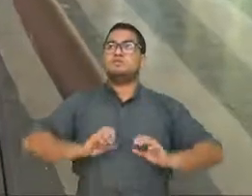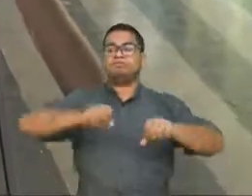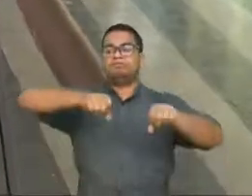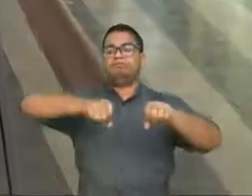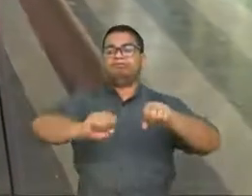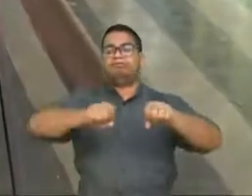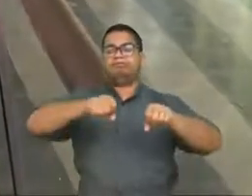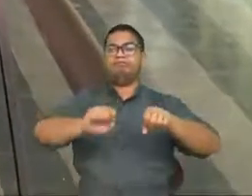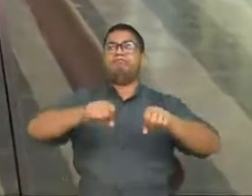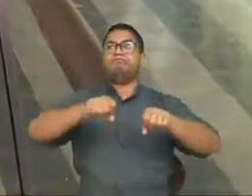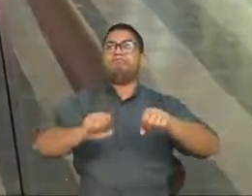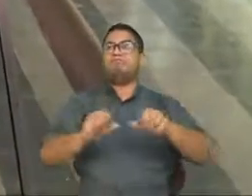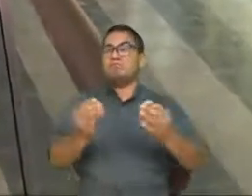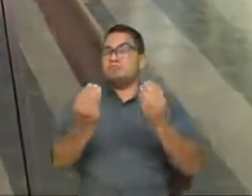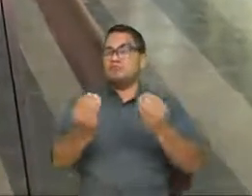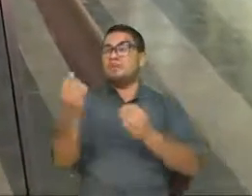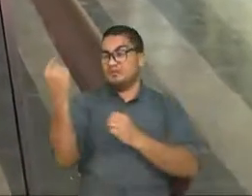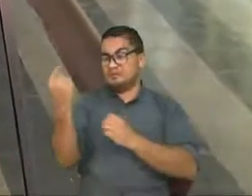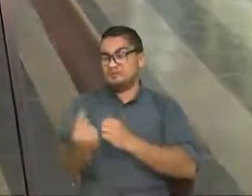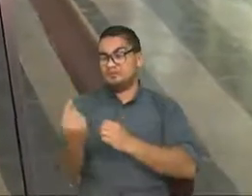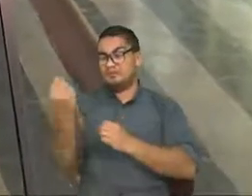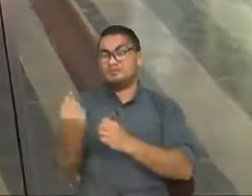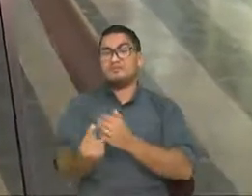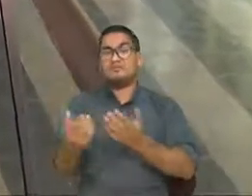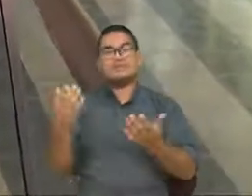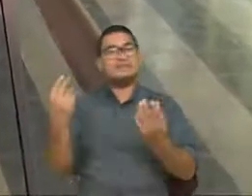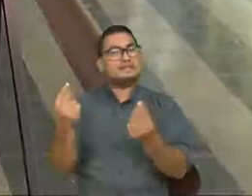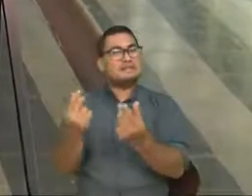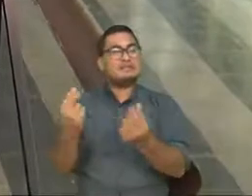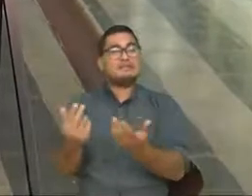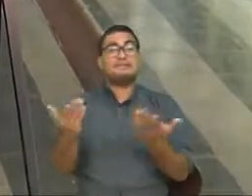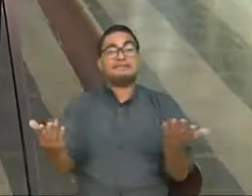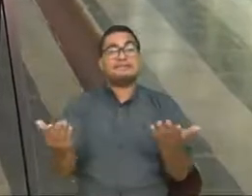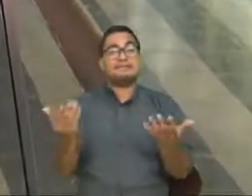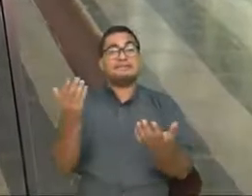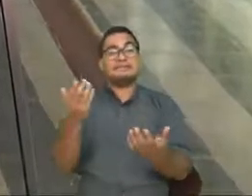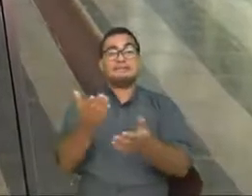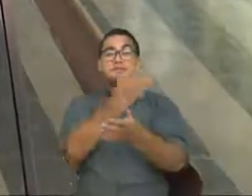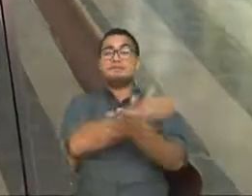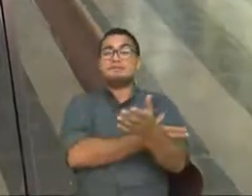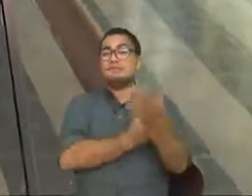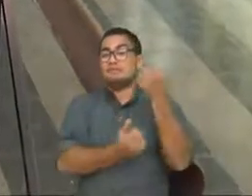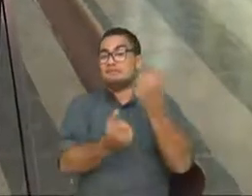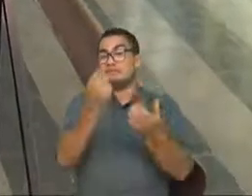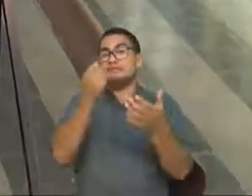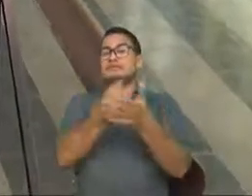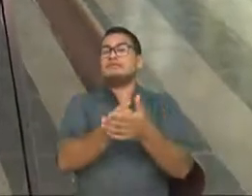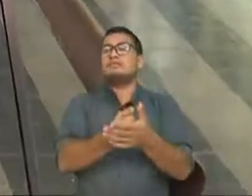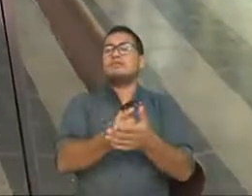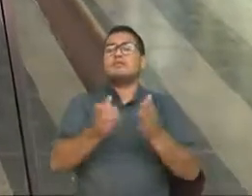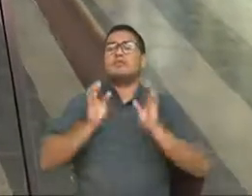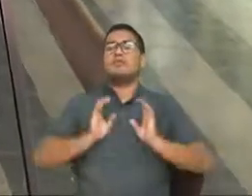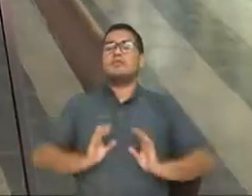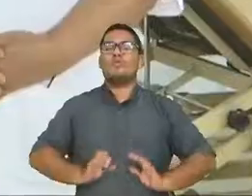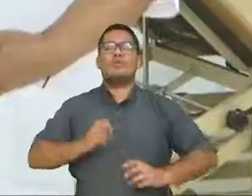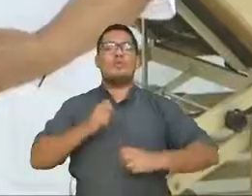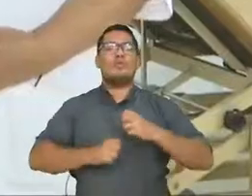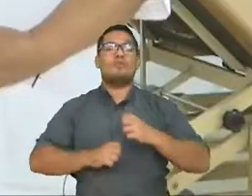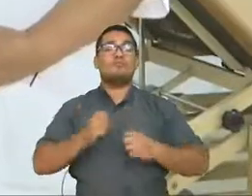que son los que más vienen aquí por las emergencias, por esos accidentes, ¿En qué parte del cuerpo sufren más